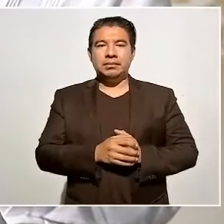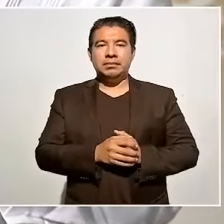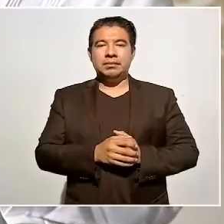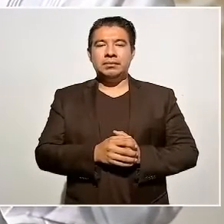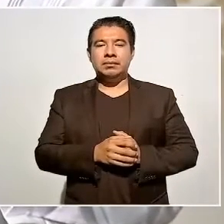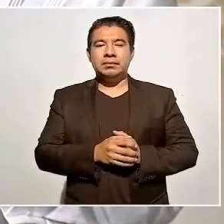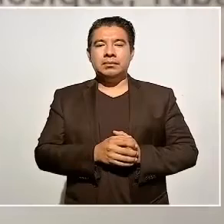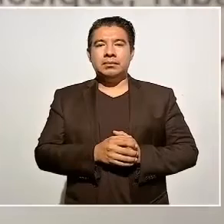que